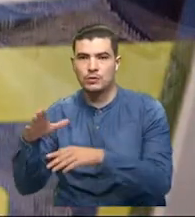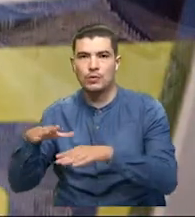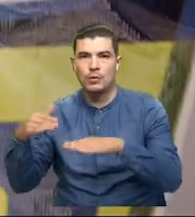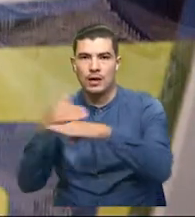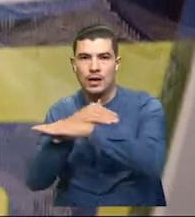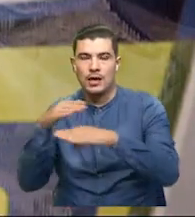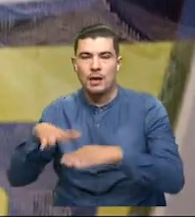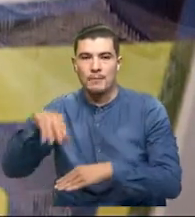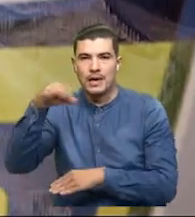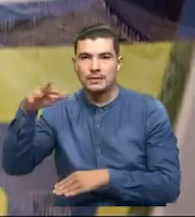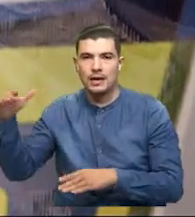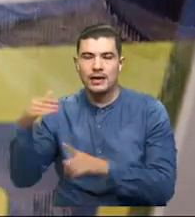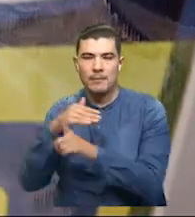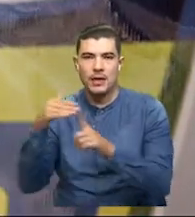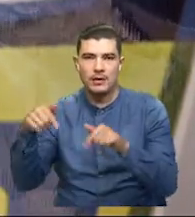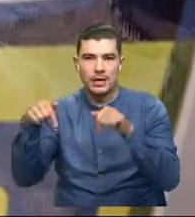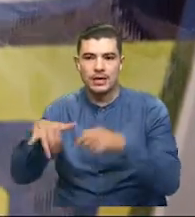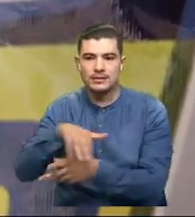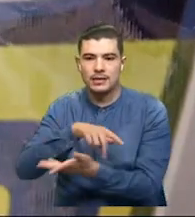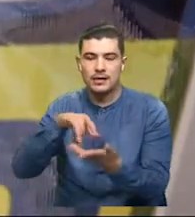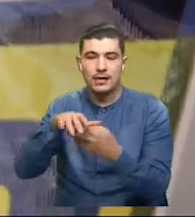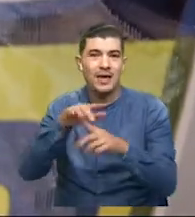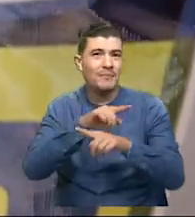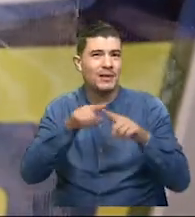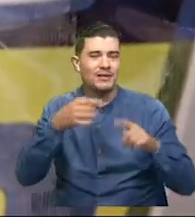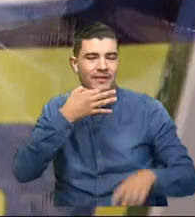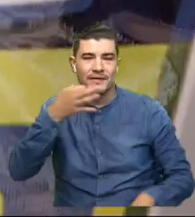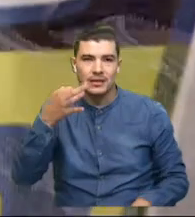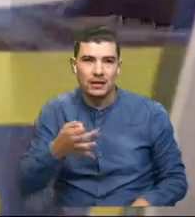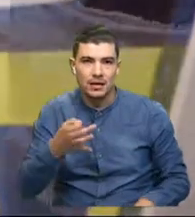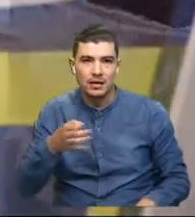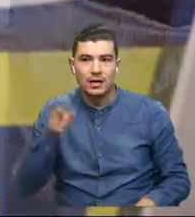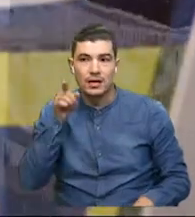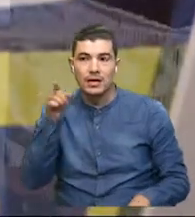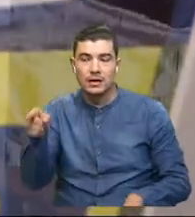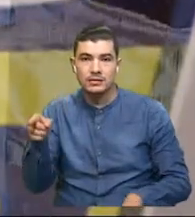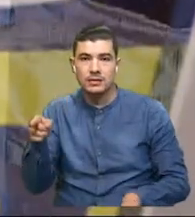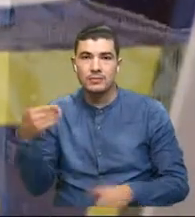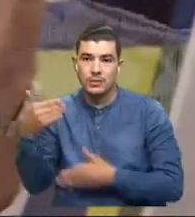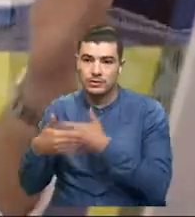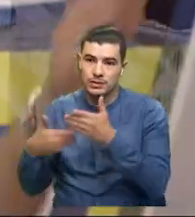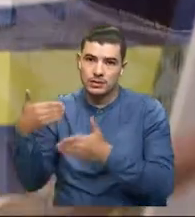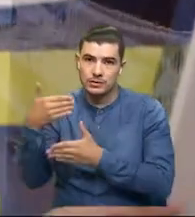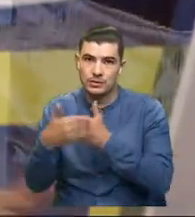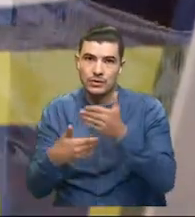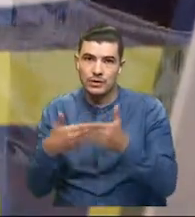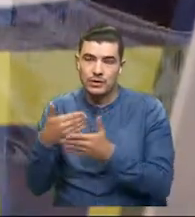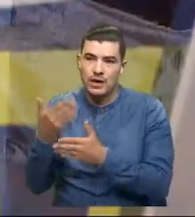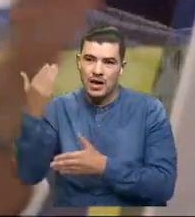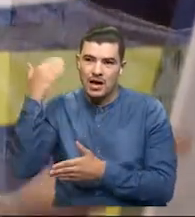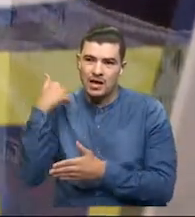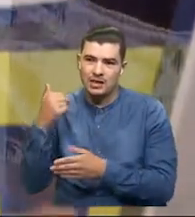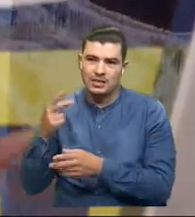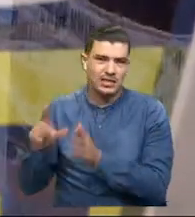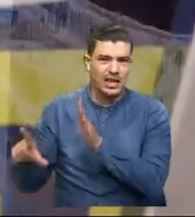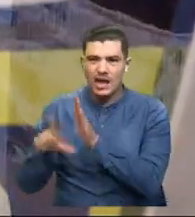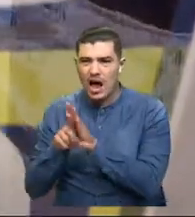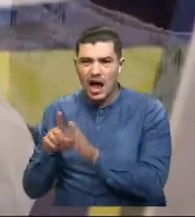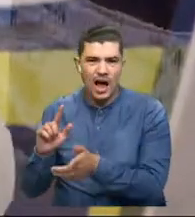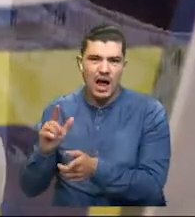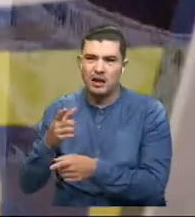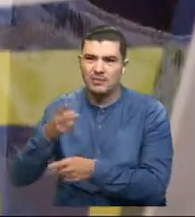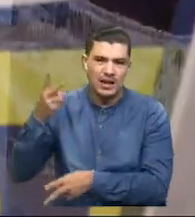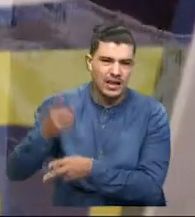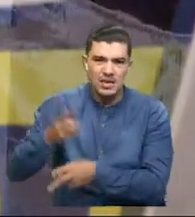Magdalena Medio Santandereano. Pero sin lugar a dudas, esa transición que se venía dando de la inseguridad, de la ilegalidad, de